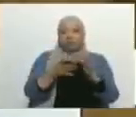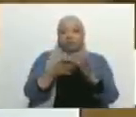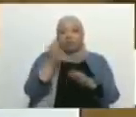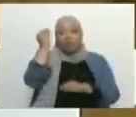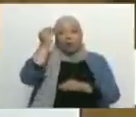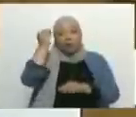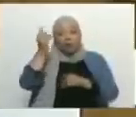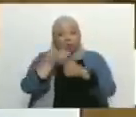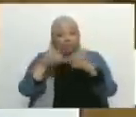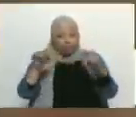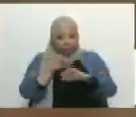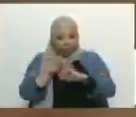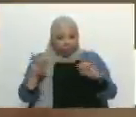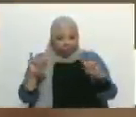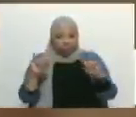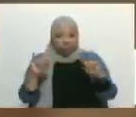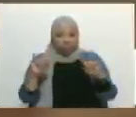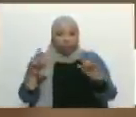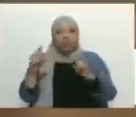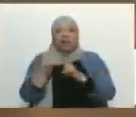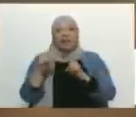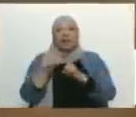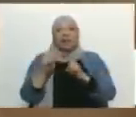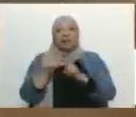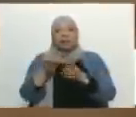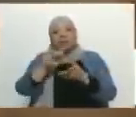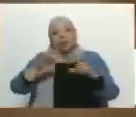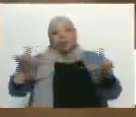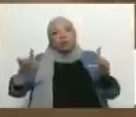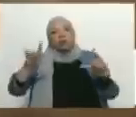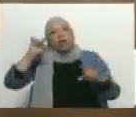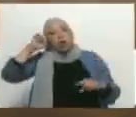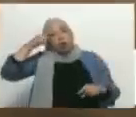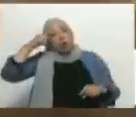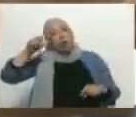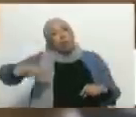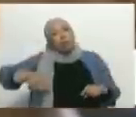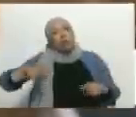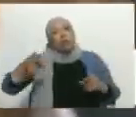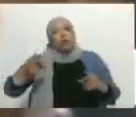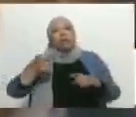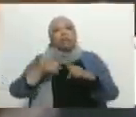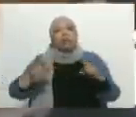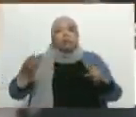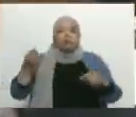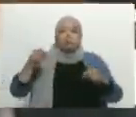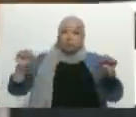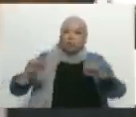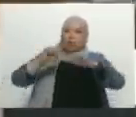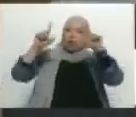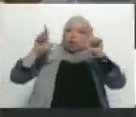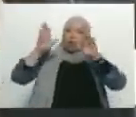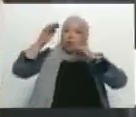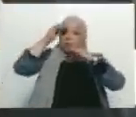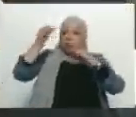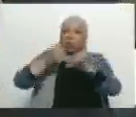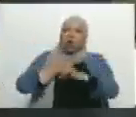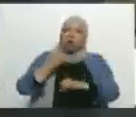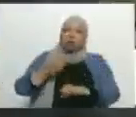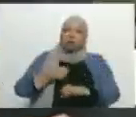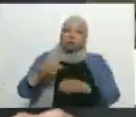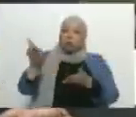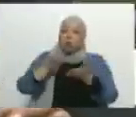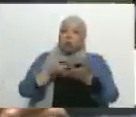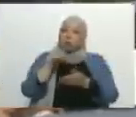pensamiento o una frase que leí de alguien, no recuerdo ahorita, pero que me llamó mucho la atención a propósito de este